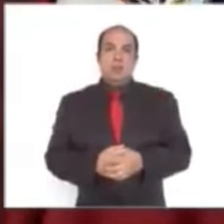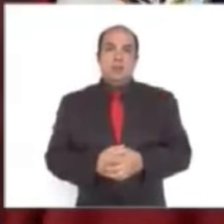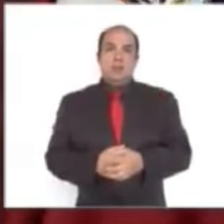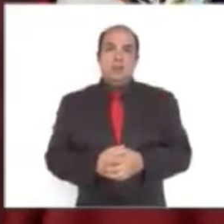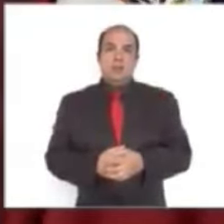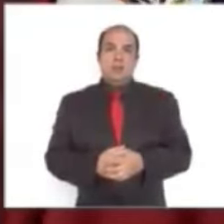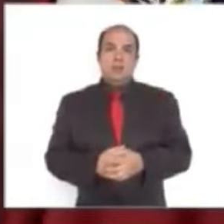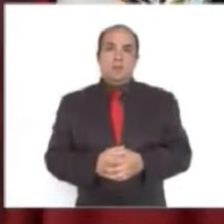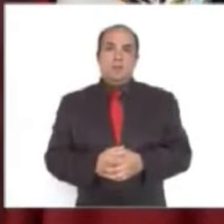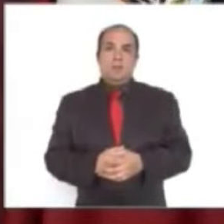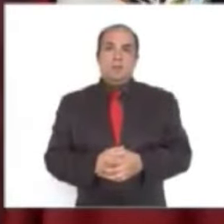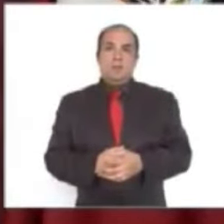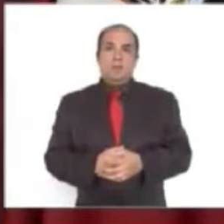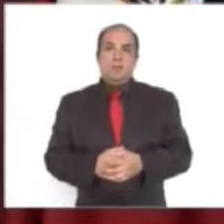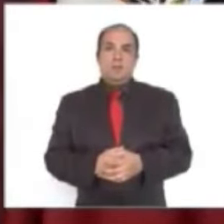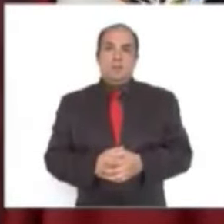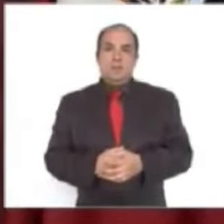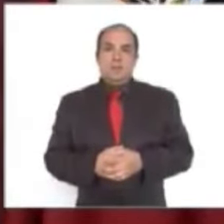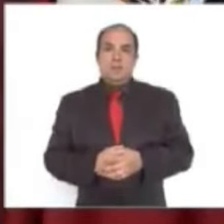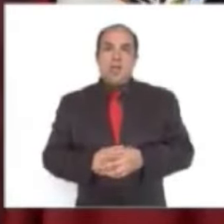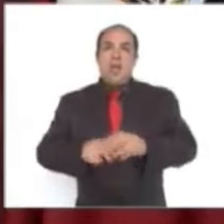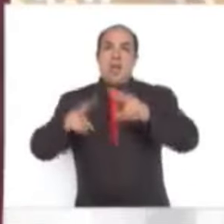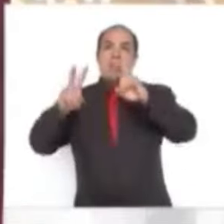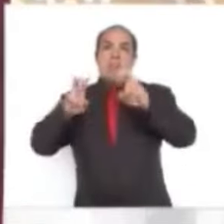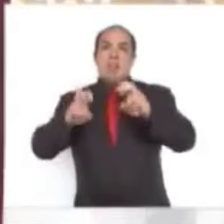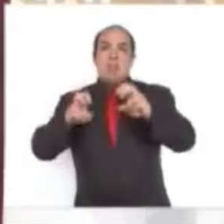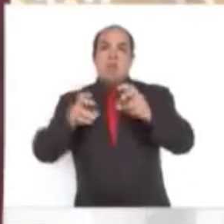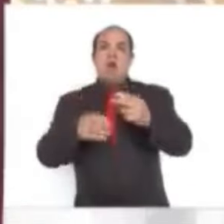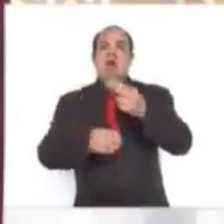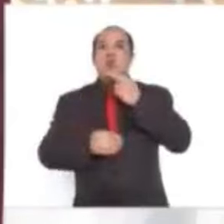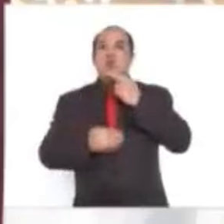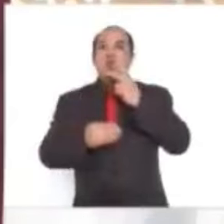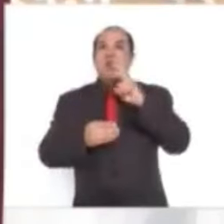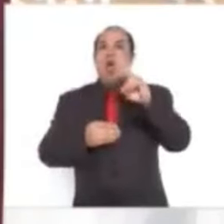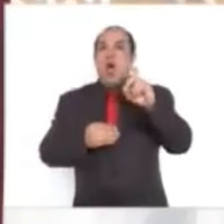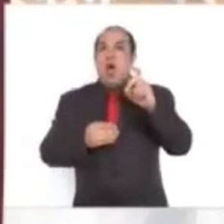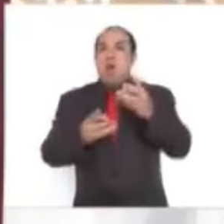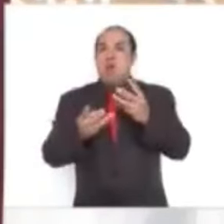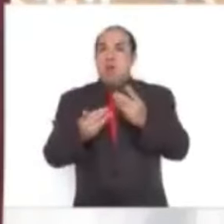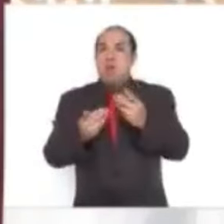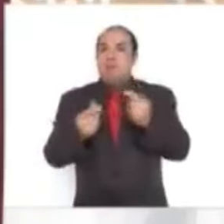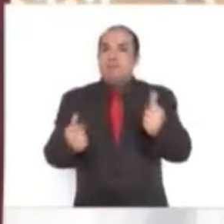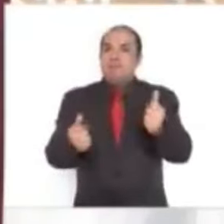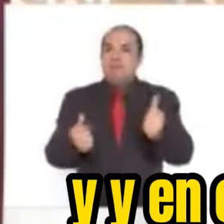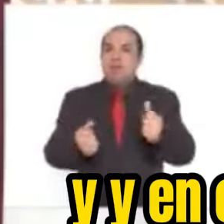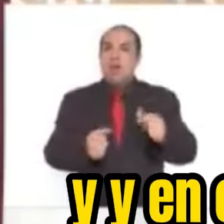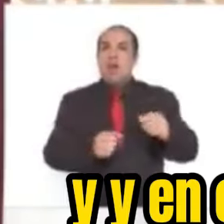severo en términos de agua, de movilidad,